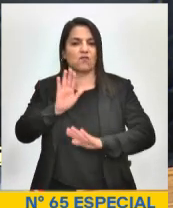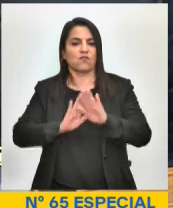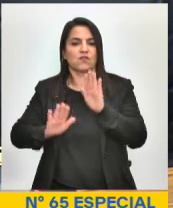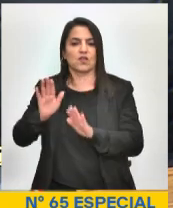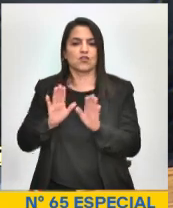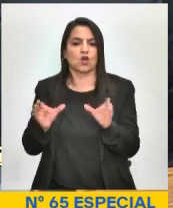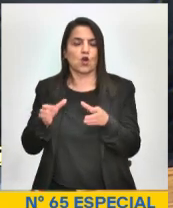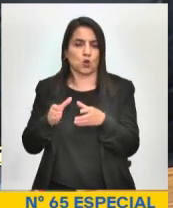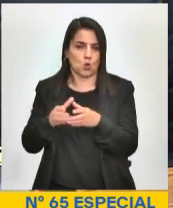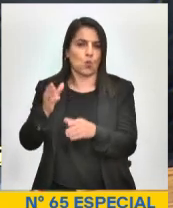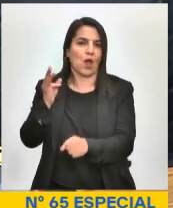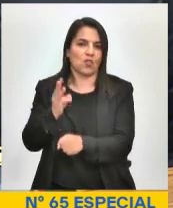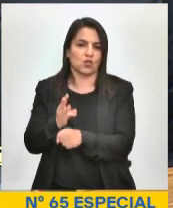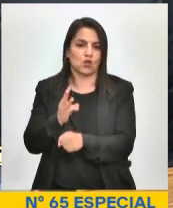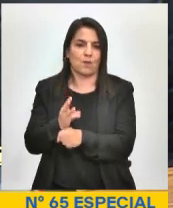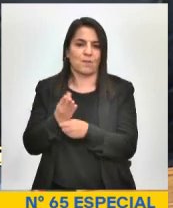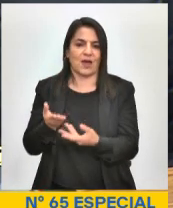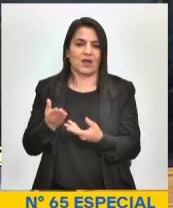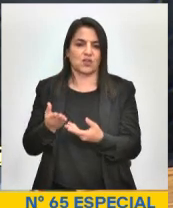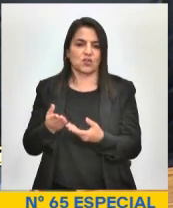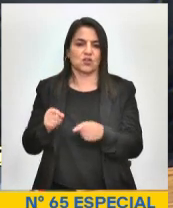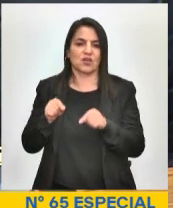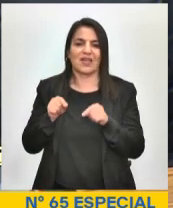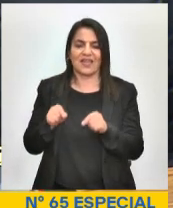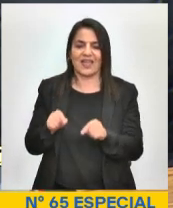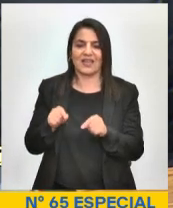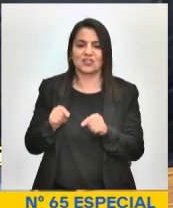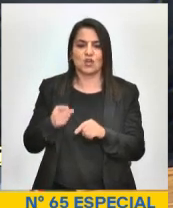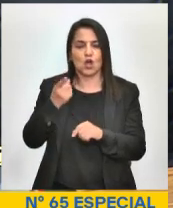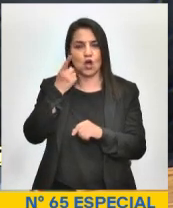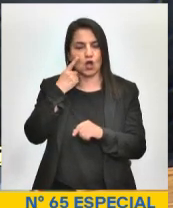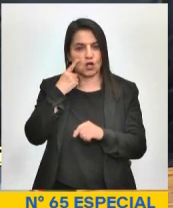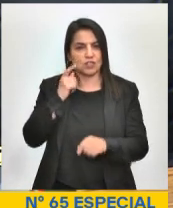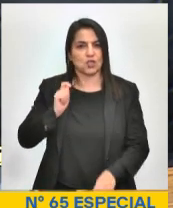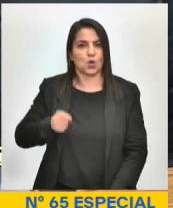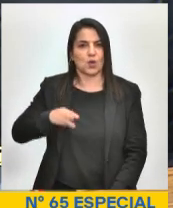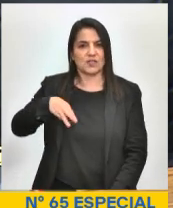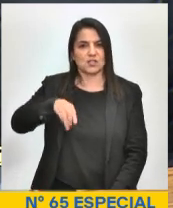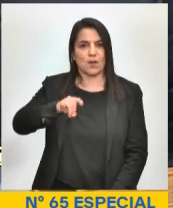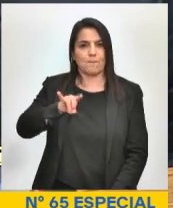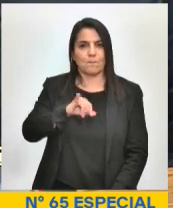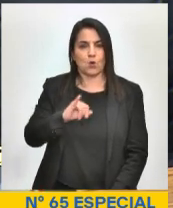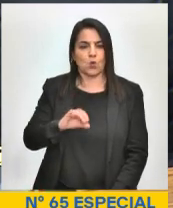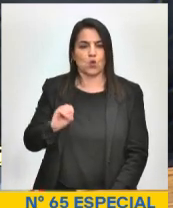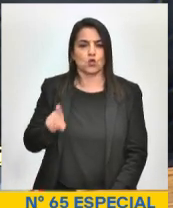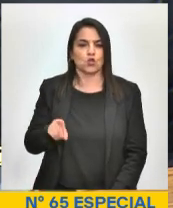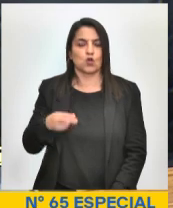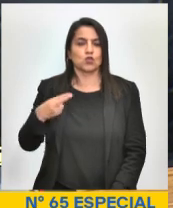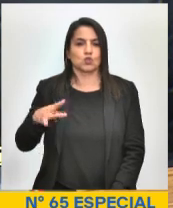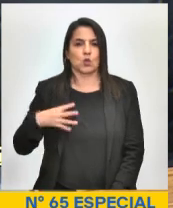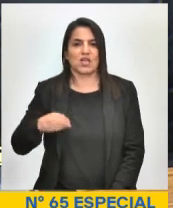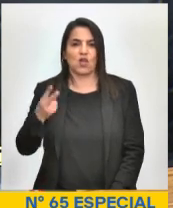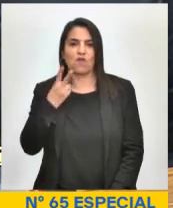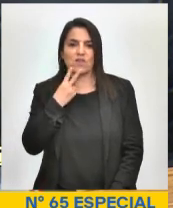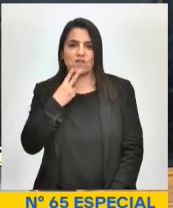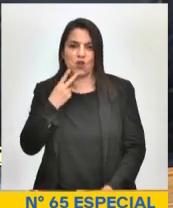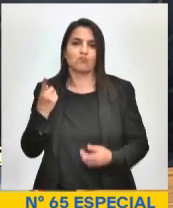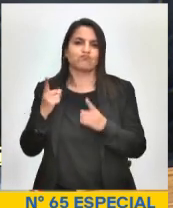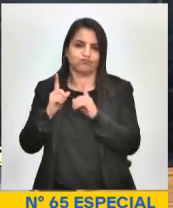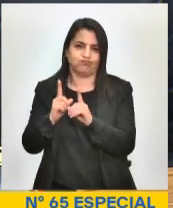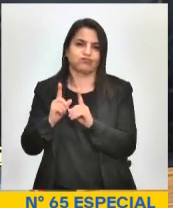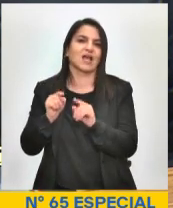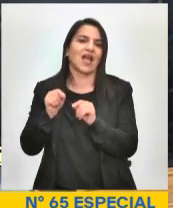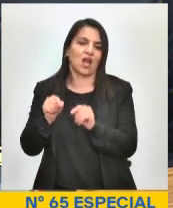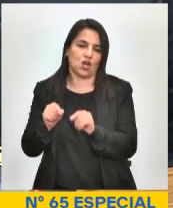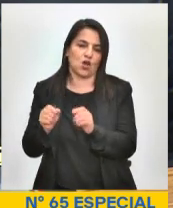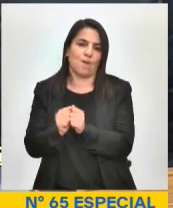riesgo como los adultos mayores, hechos que no puede sino haber sido conocido por el juez Muñoz toda vez que su hija declaró vivir con el magistrado. ¿Qué